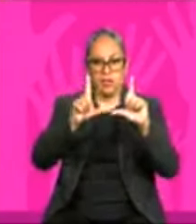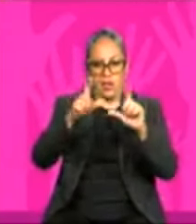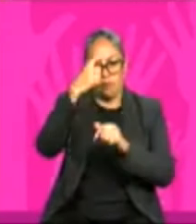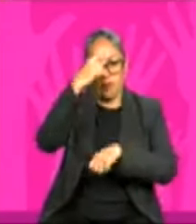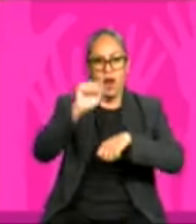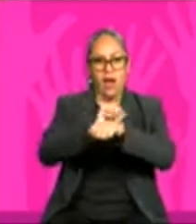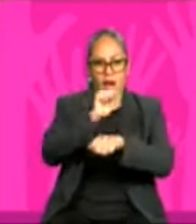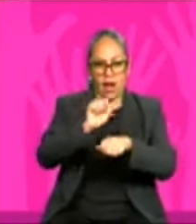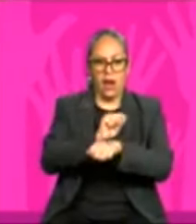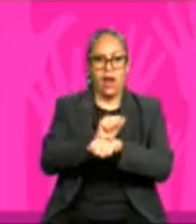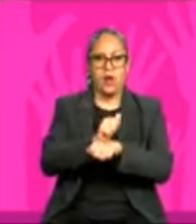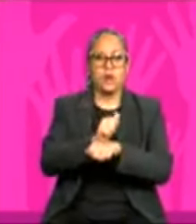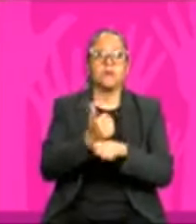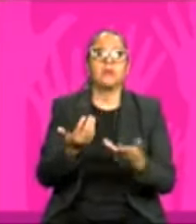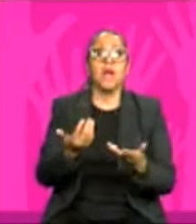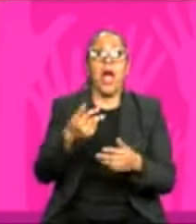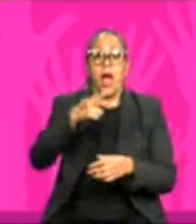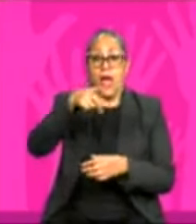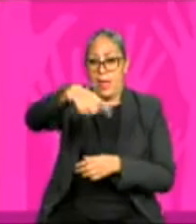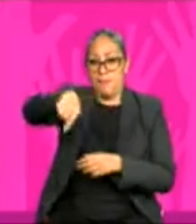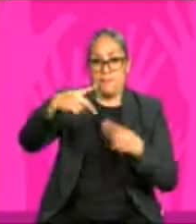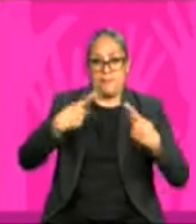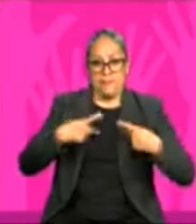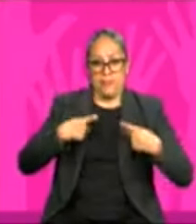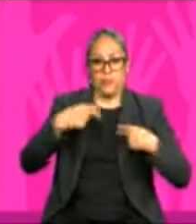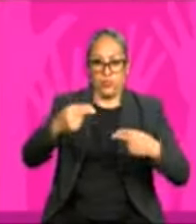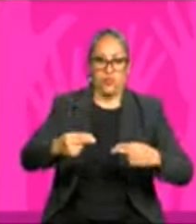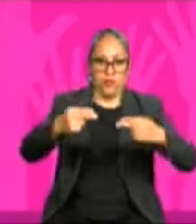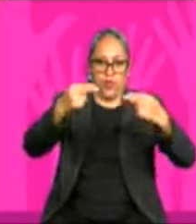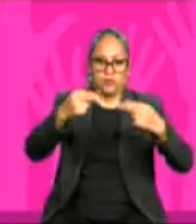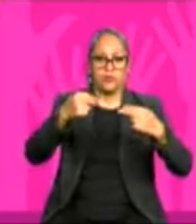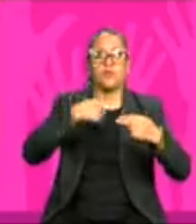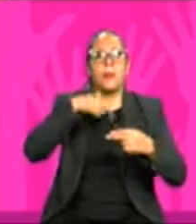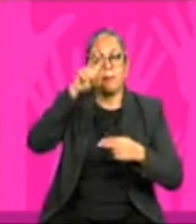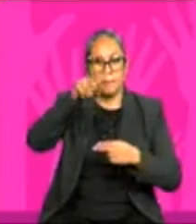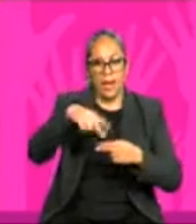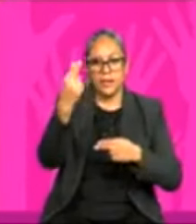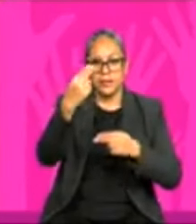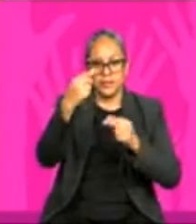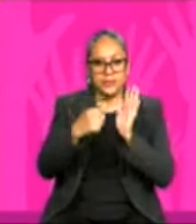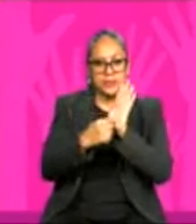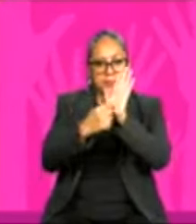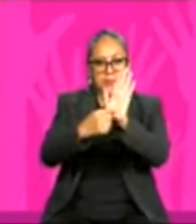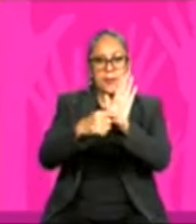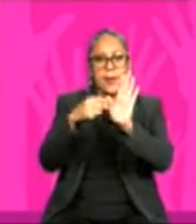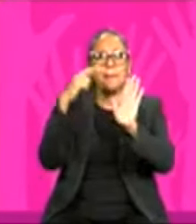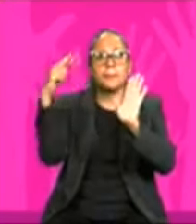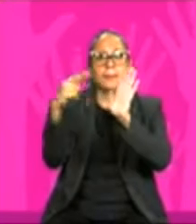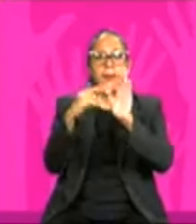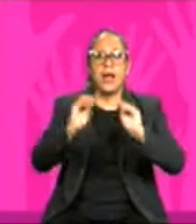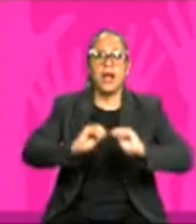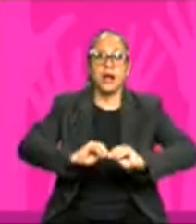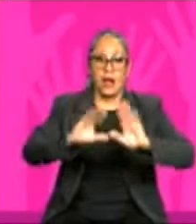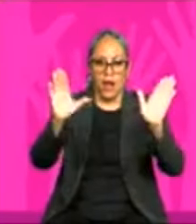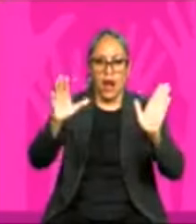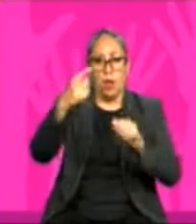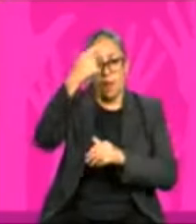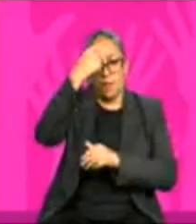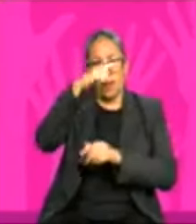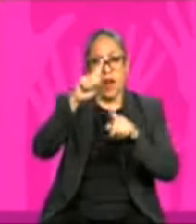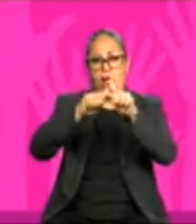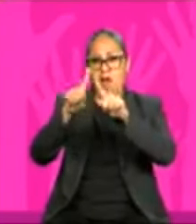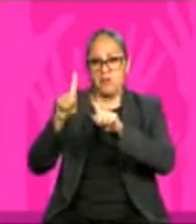nuestros empresarios morelenses les decimos que les daremos total certeza en la transparencia de la licitación